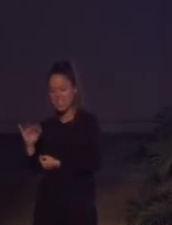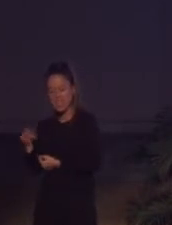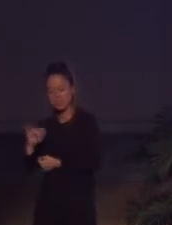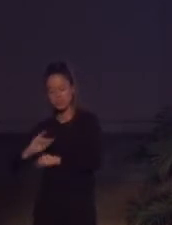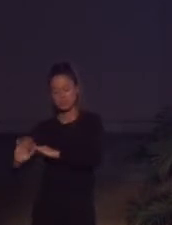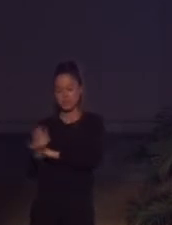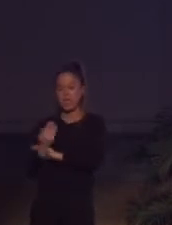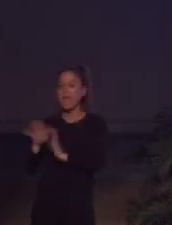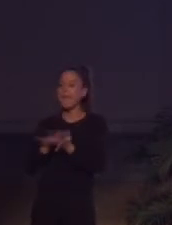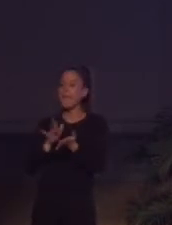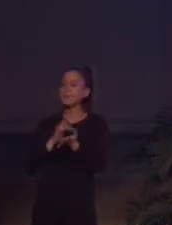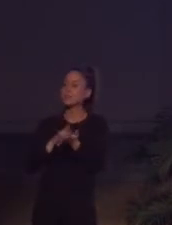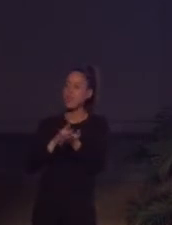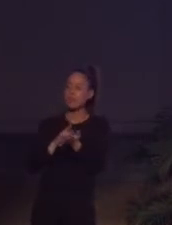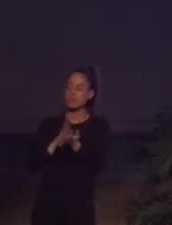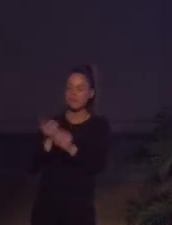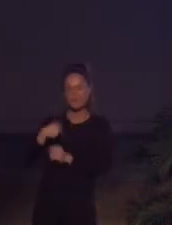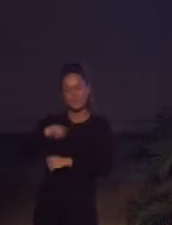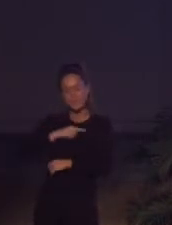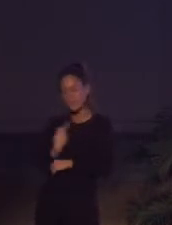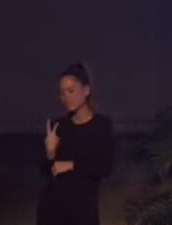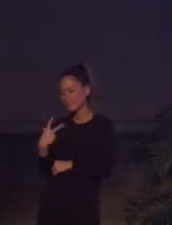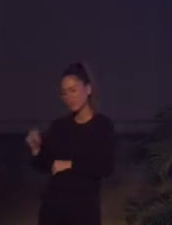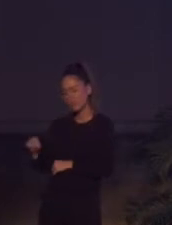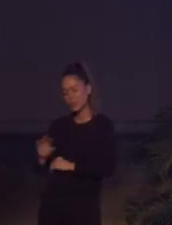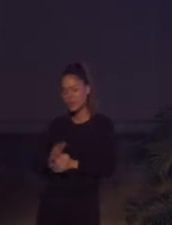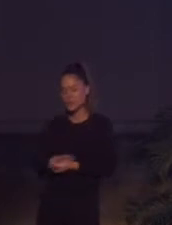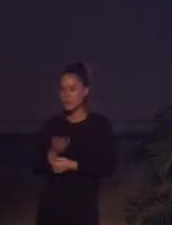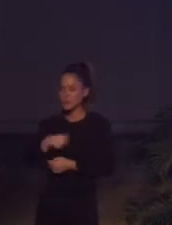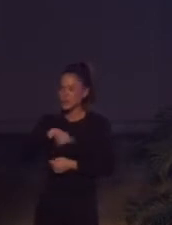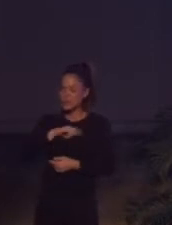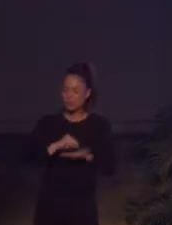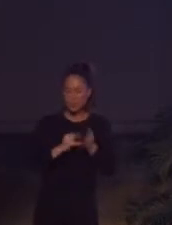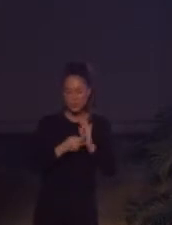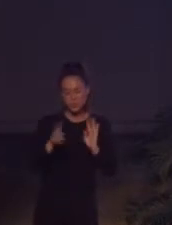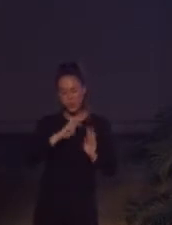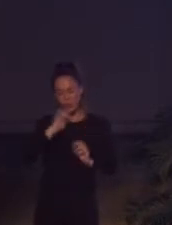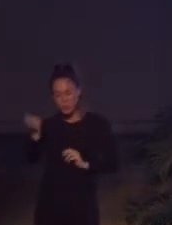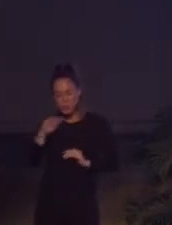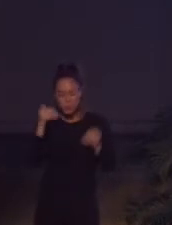Nosotros al principio le dijimos que no, porque estábamos metidas en otro proyecto.